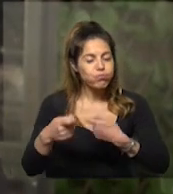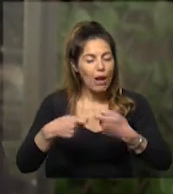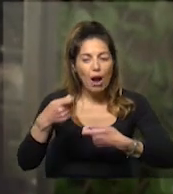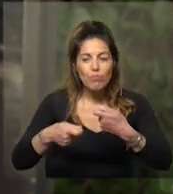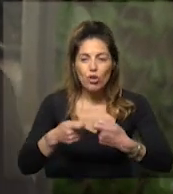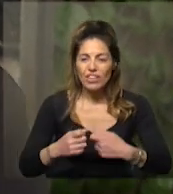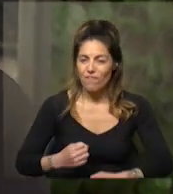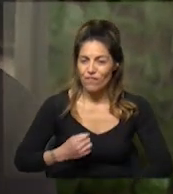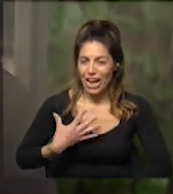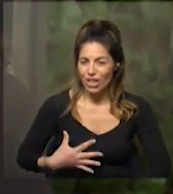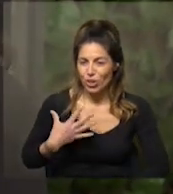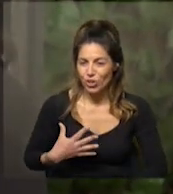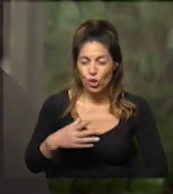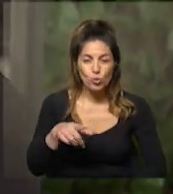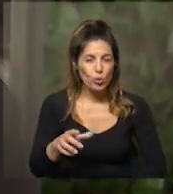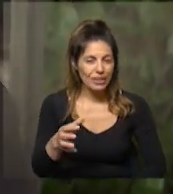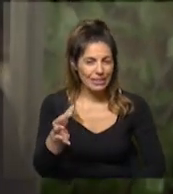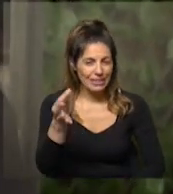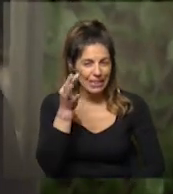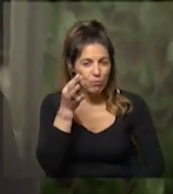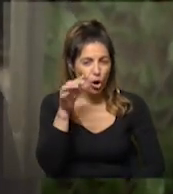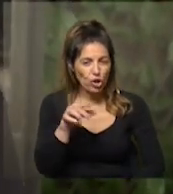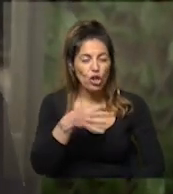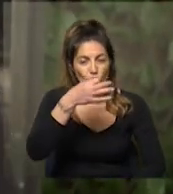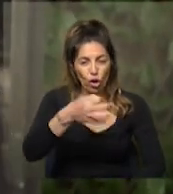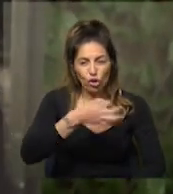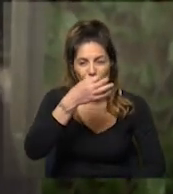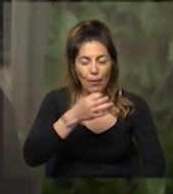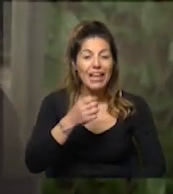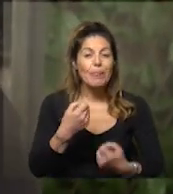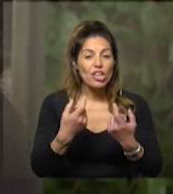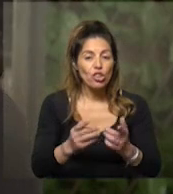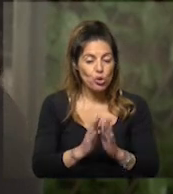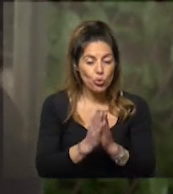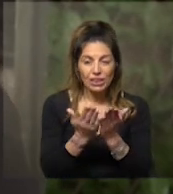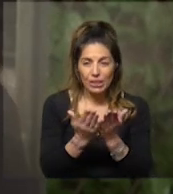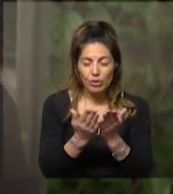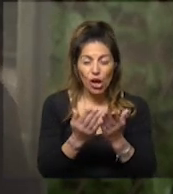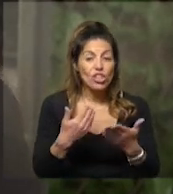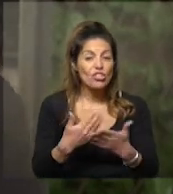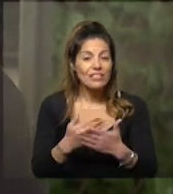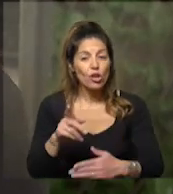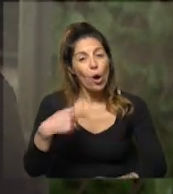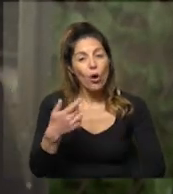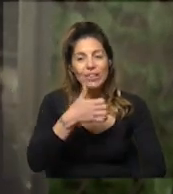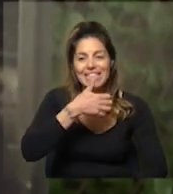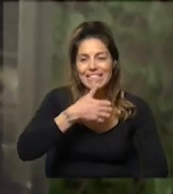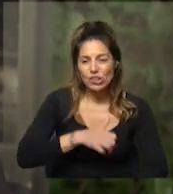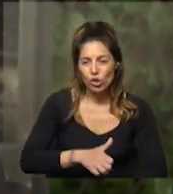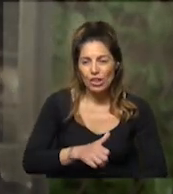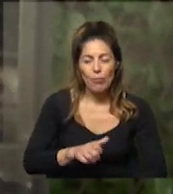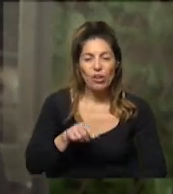valiosos desde su testimonio, su libro, bueno, nos acercó a otras historias también y bueno, por eso